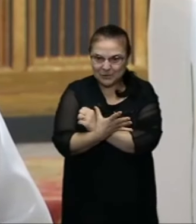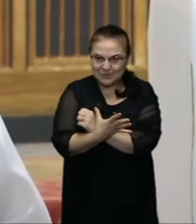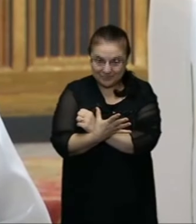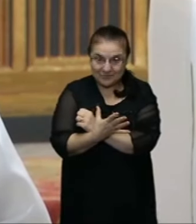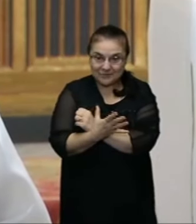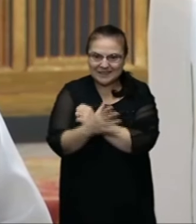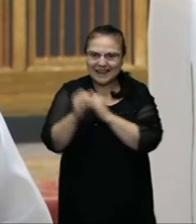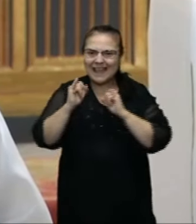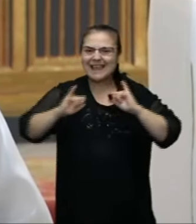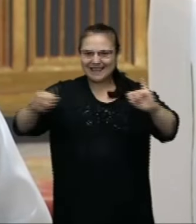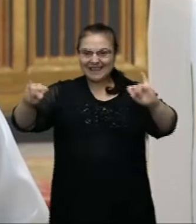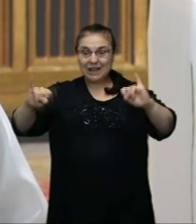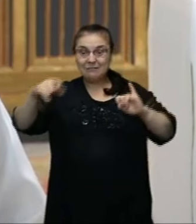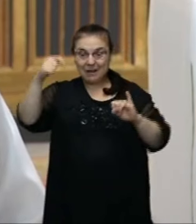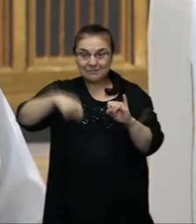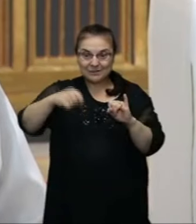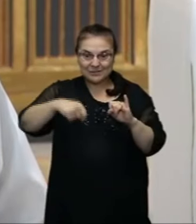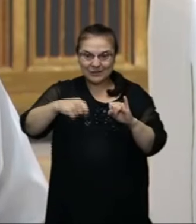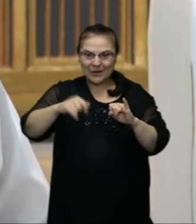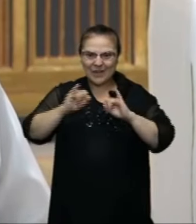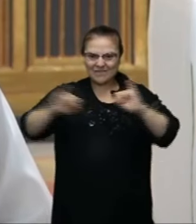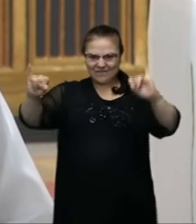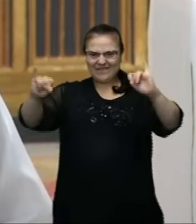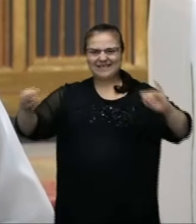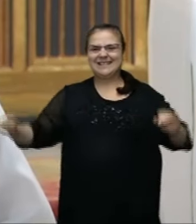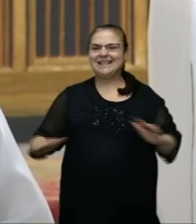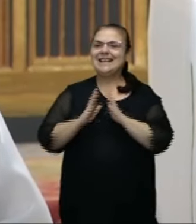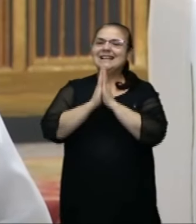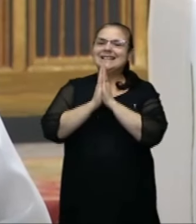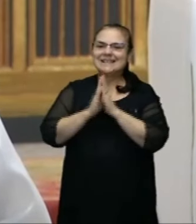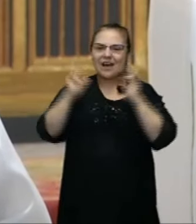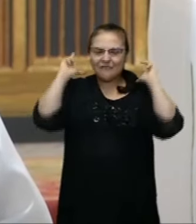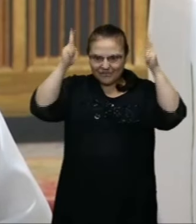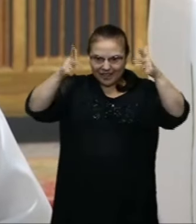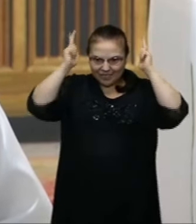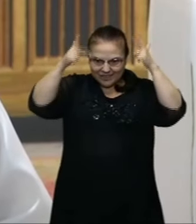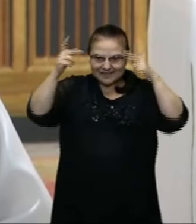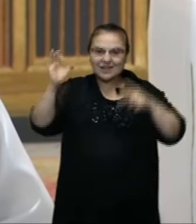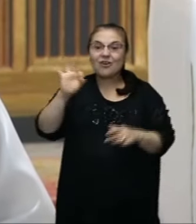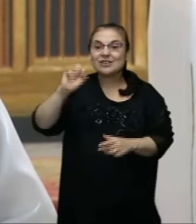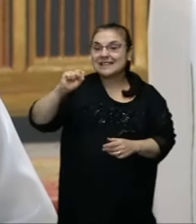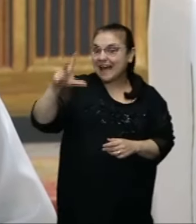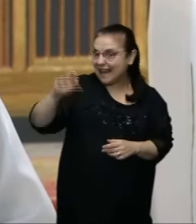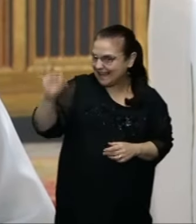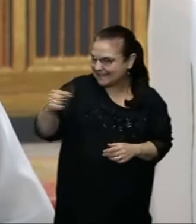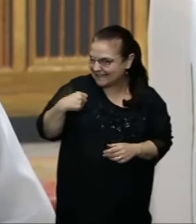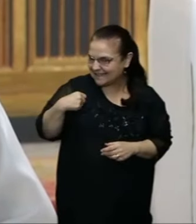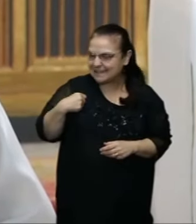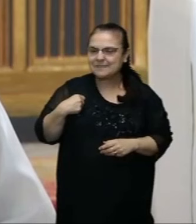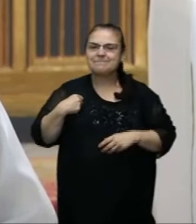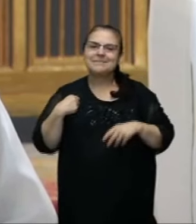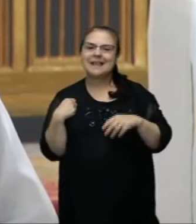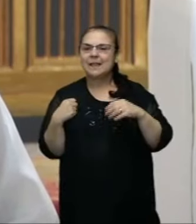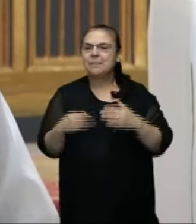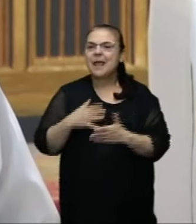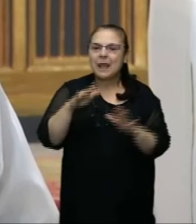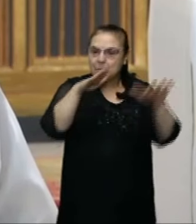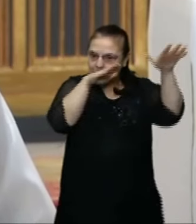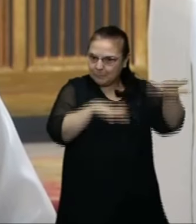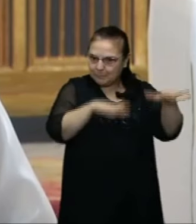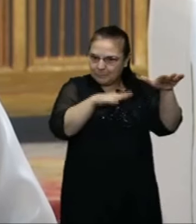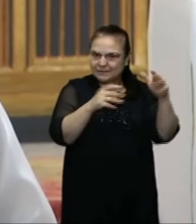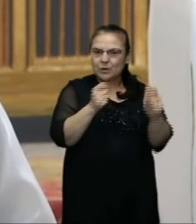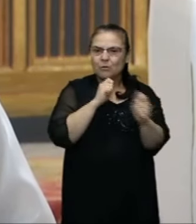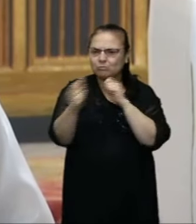Celebramos en la Iglesia hoy la fiesta de San Francisco de Sales, que es patrono de los periodistas, que en medio de un ambiente muy dificultoso